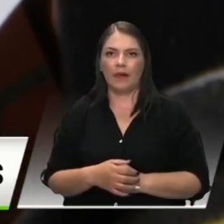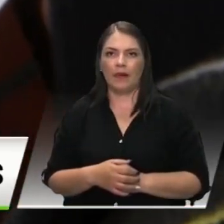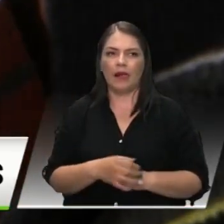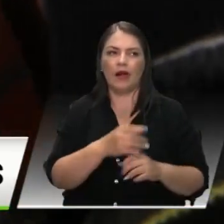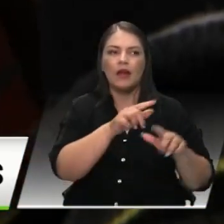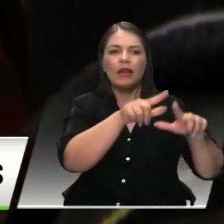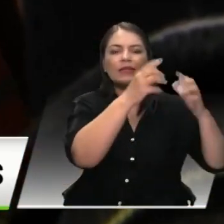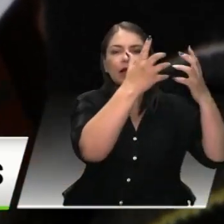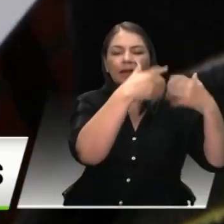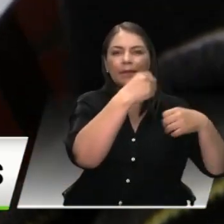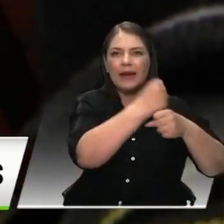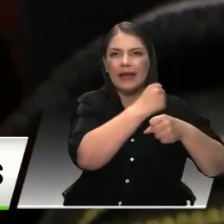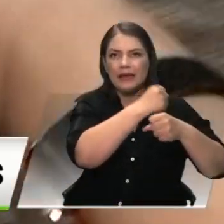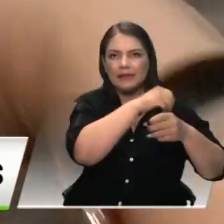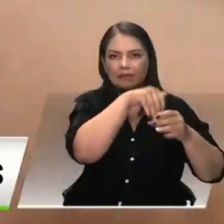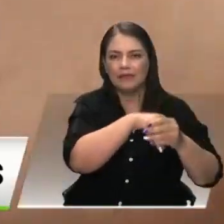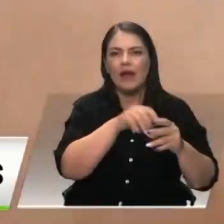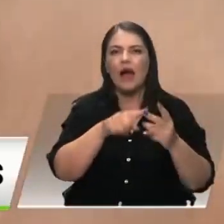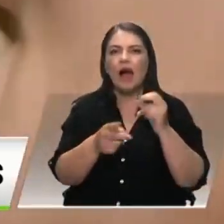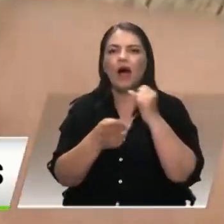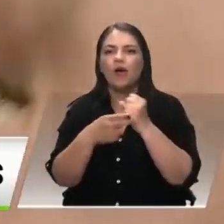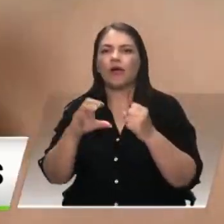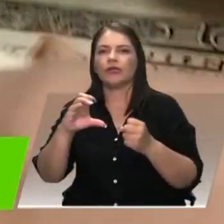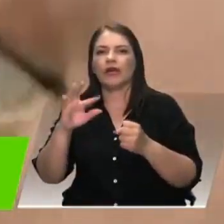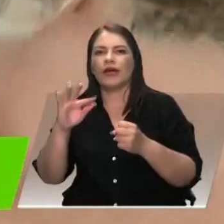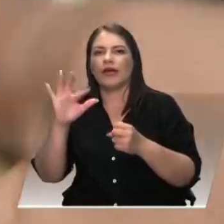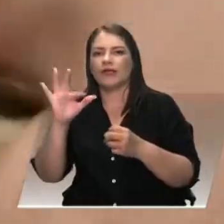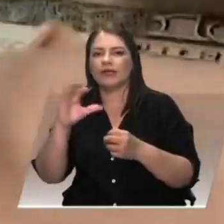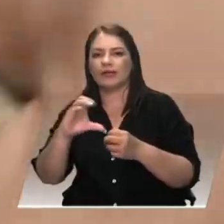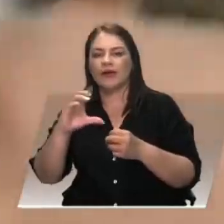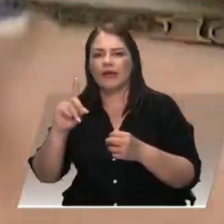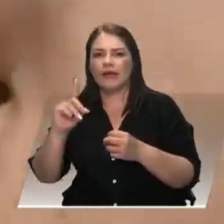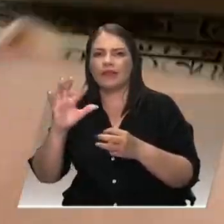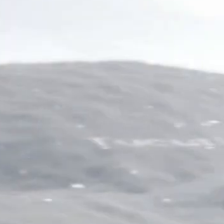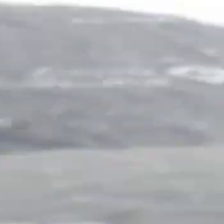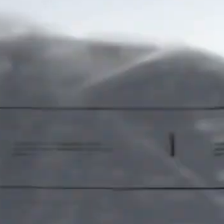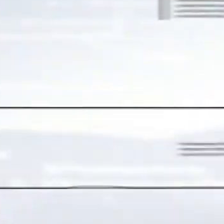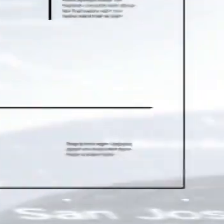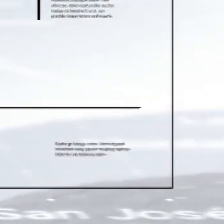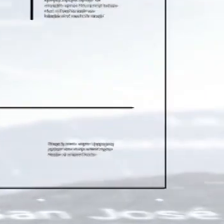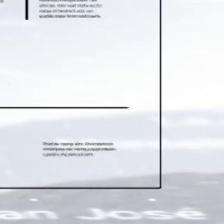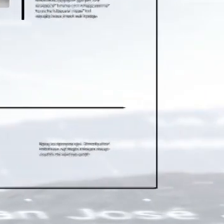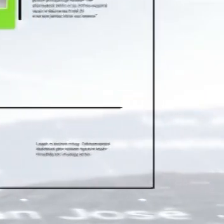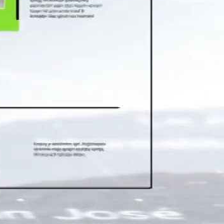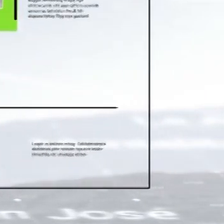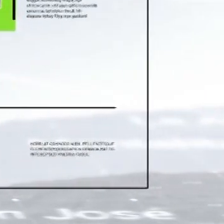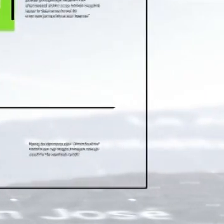cuentas de ahorro, CDTs, y algunos recurren a cuentas en dólares.